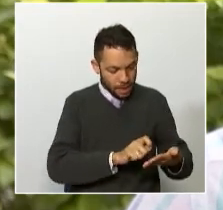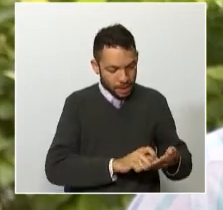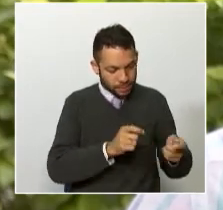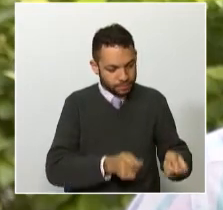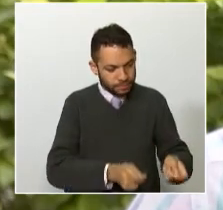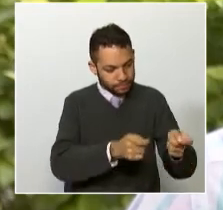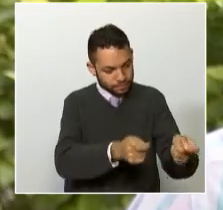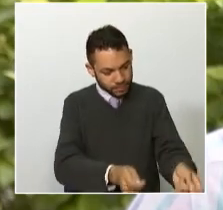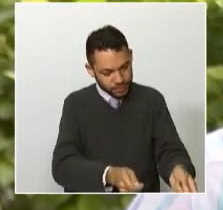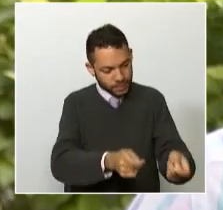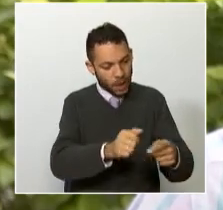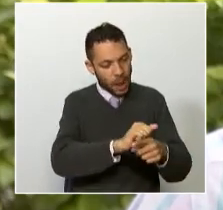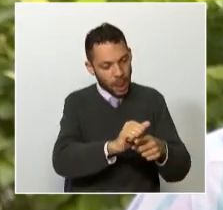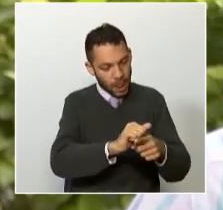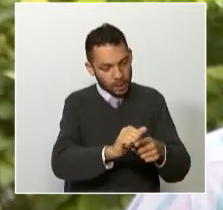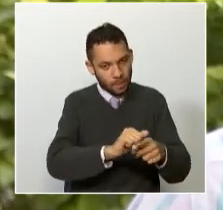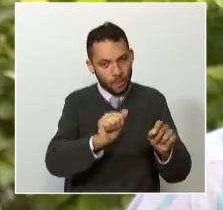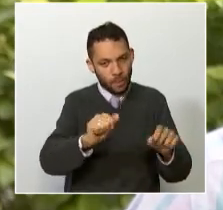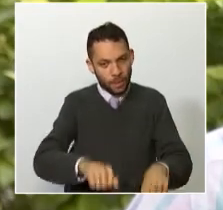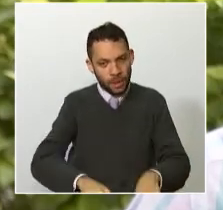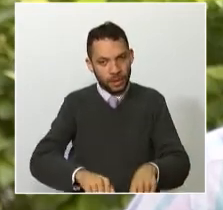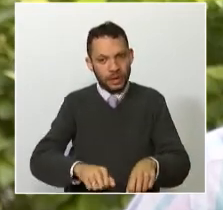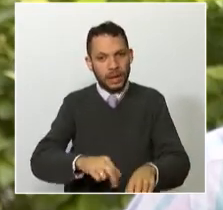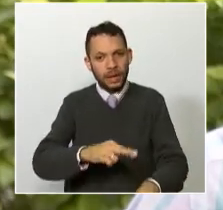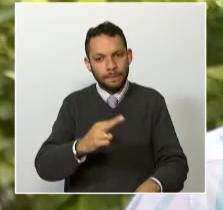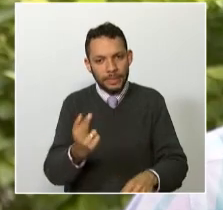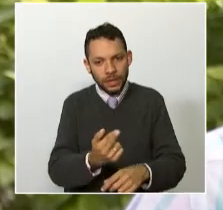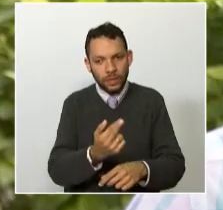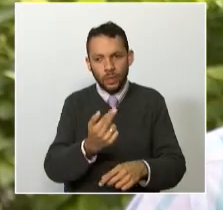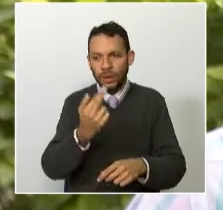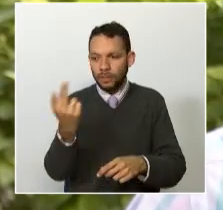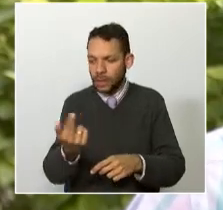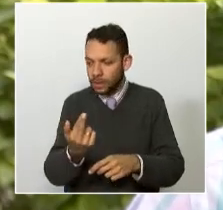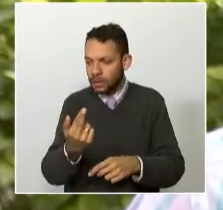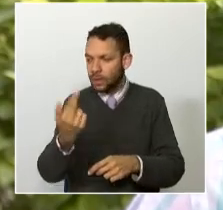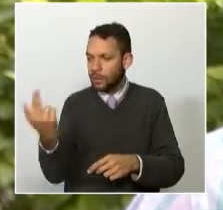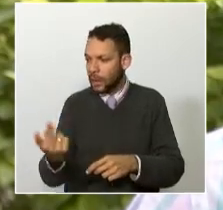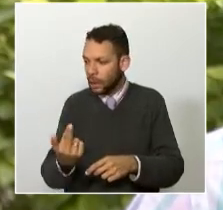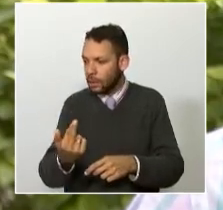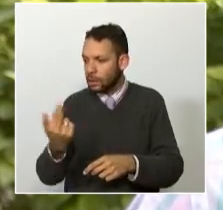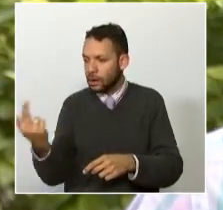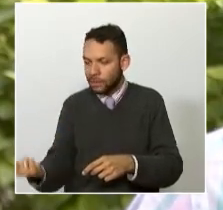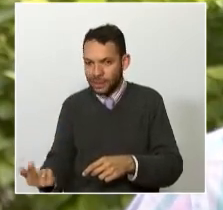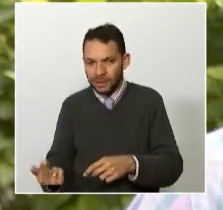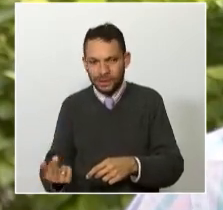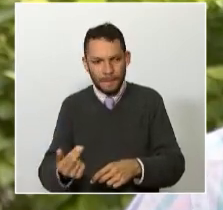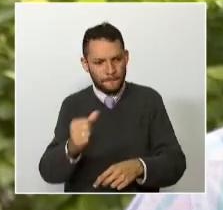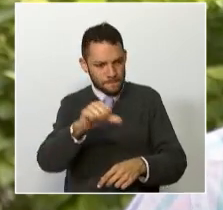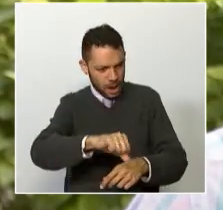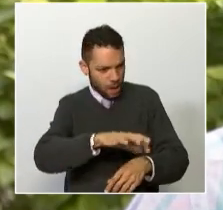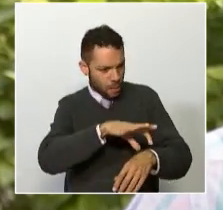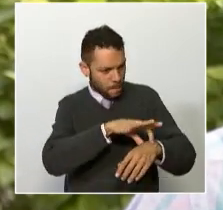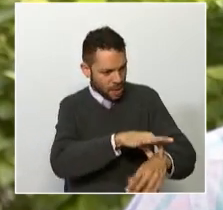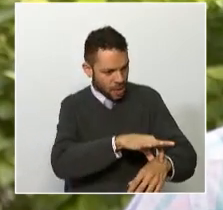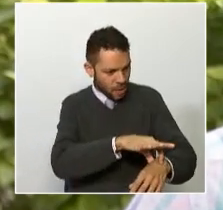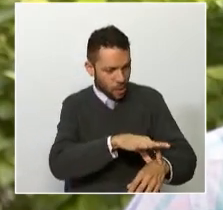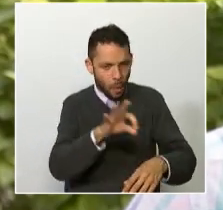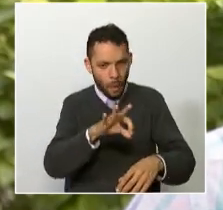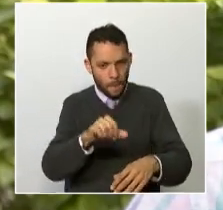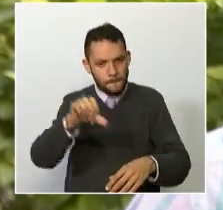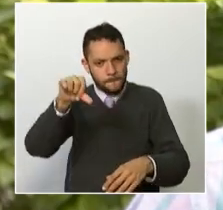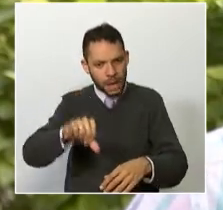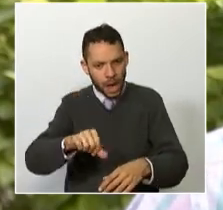3 meses y repetimos nuevamente, se va volviendo cíclico. Entonces, ¿era malo el médico? ¿Era malo el